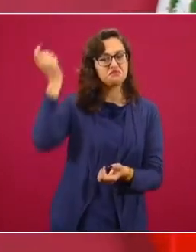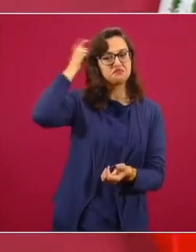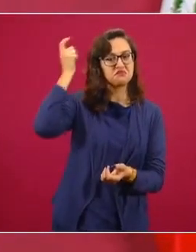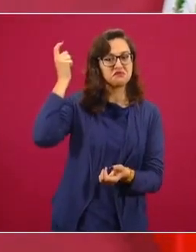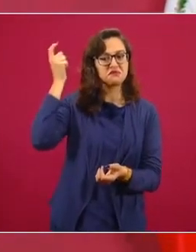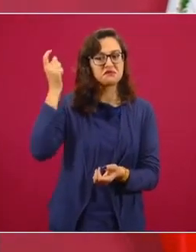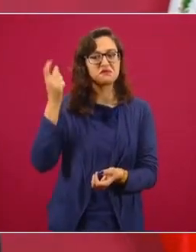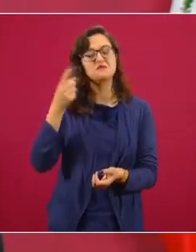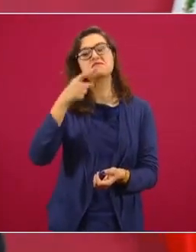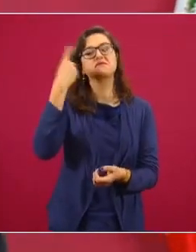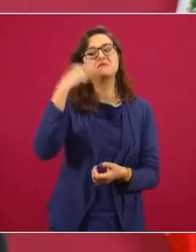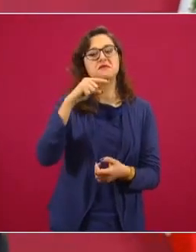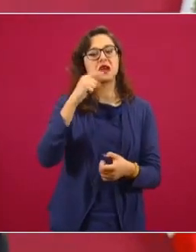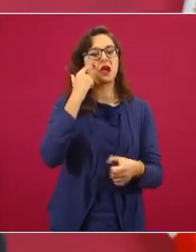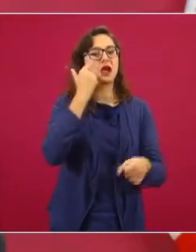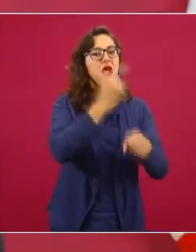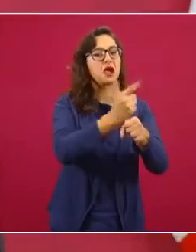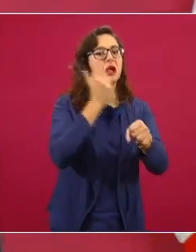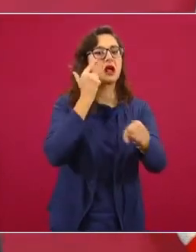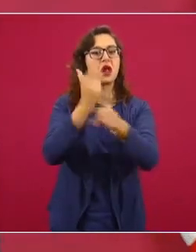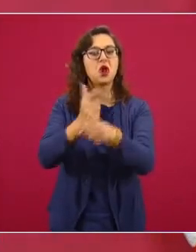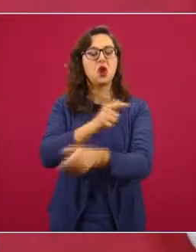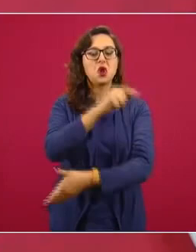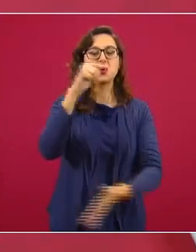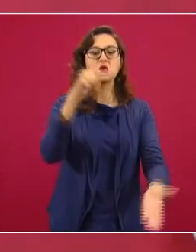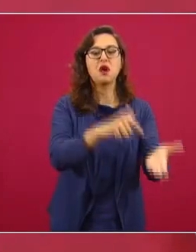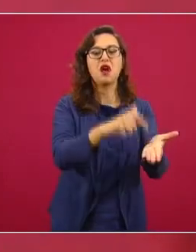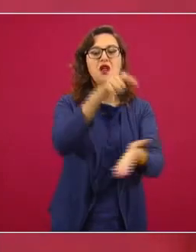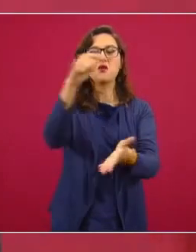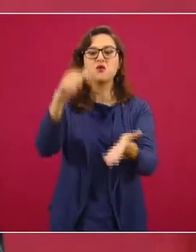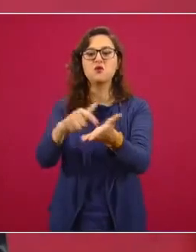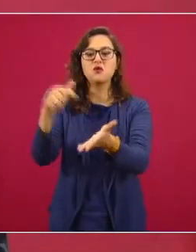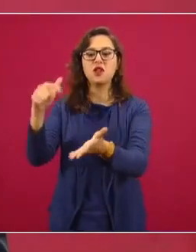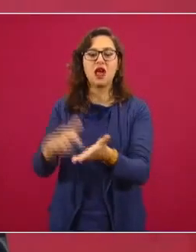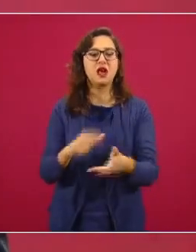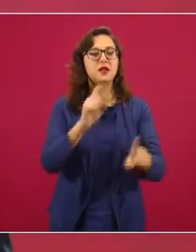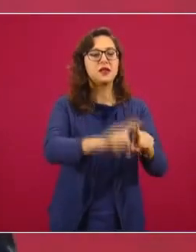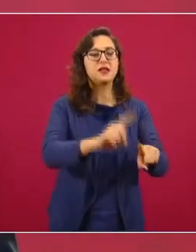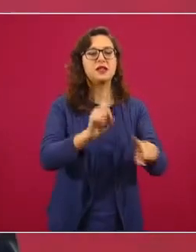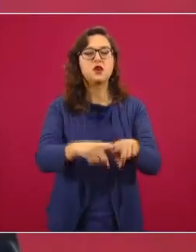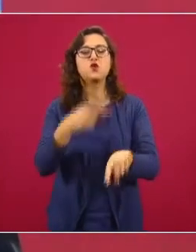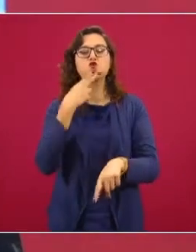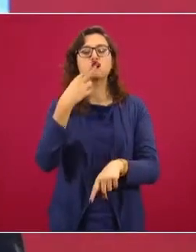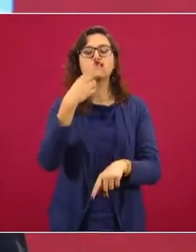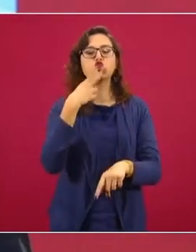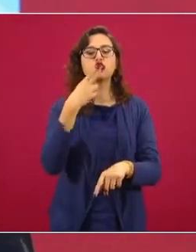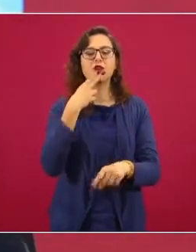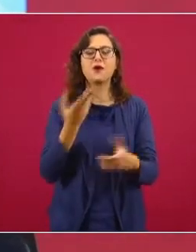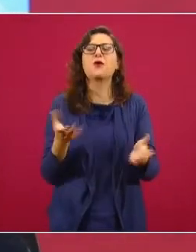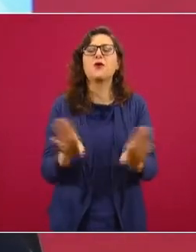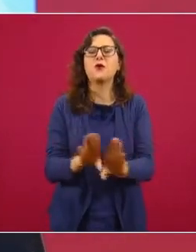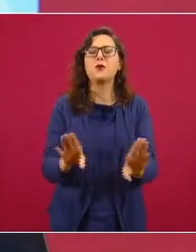identificar los lugares donde estaban las armas, en manos de quién.